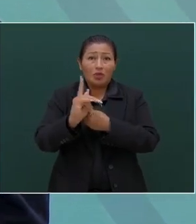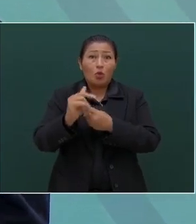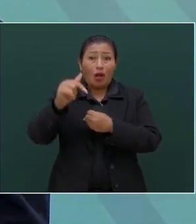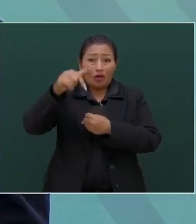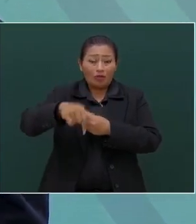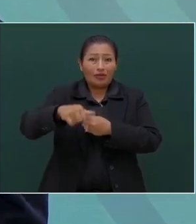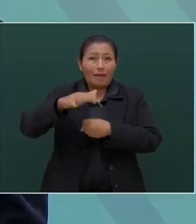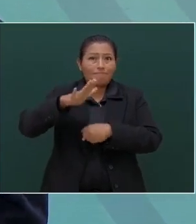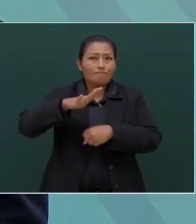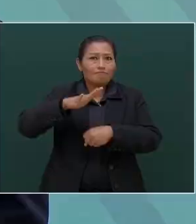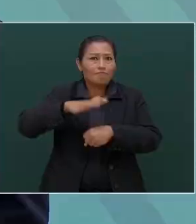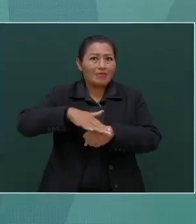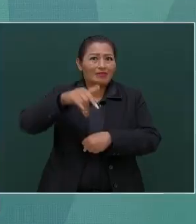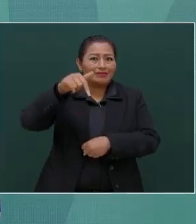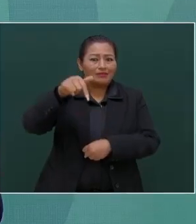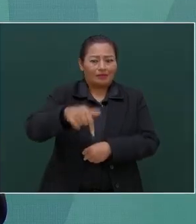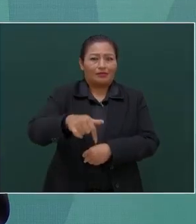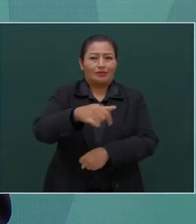todo aquí,